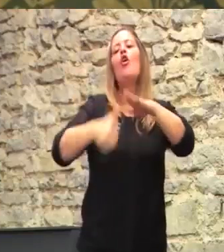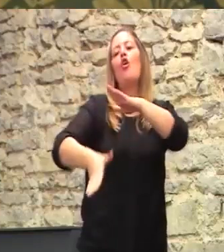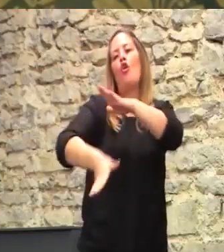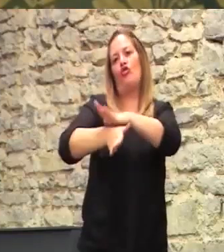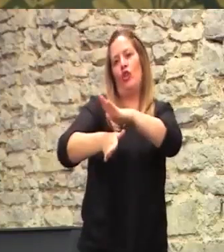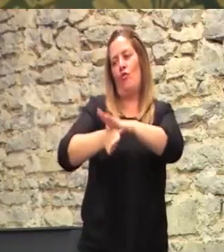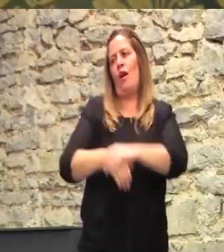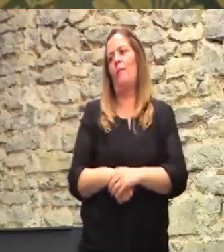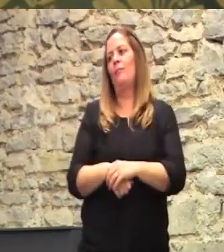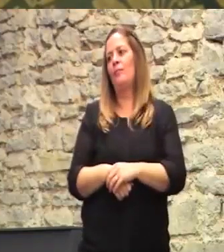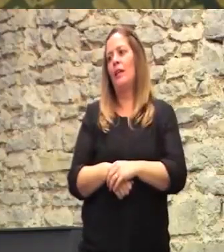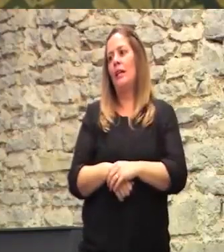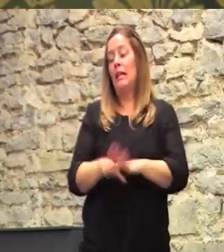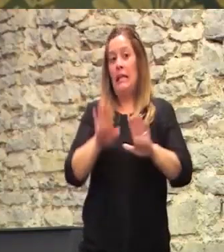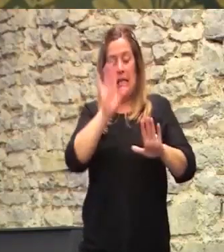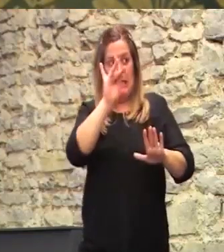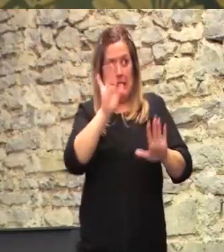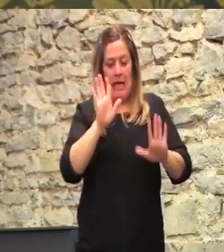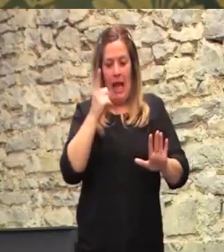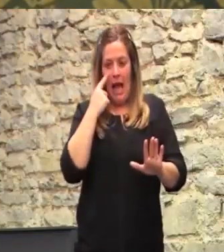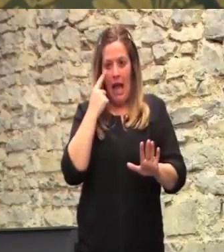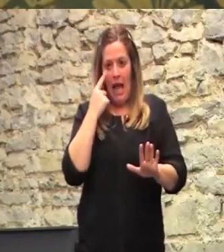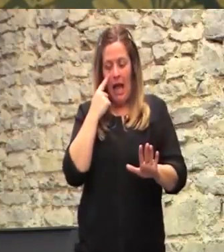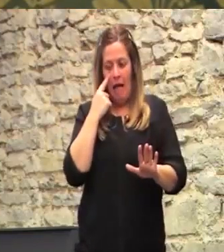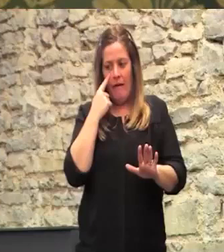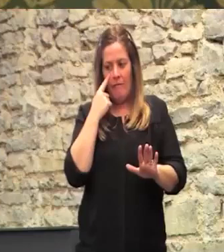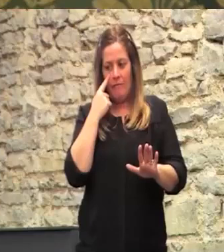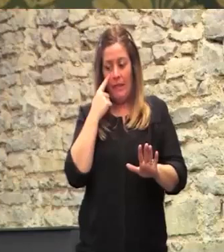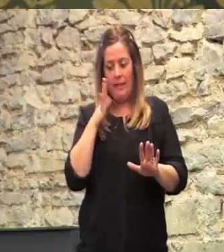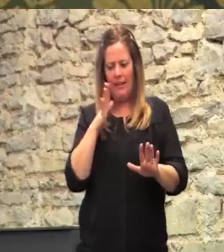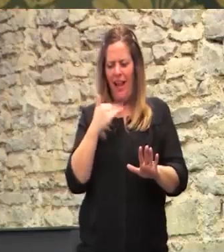todavía estoy pero a ver hay algo que